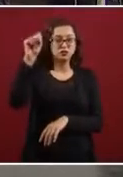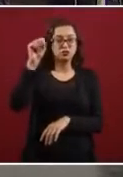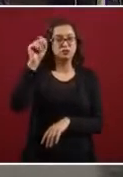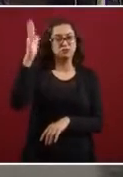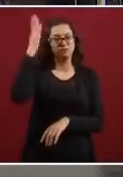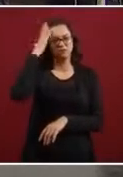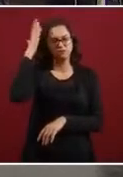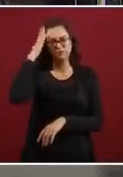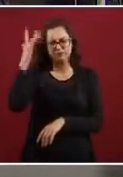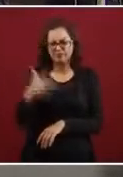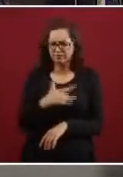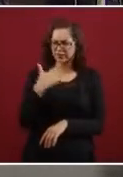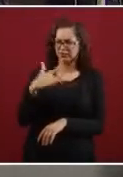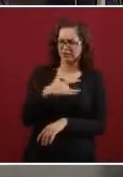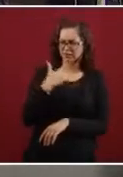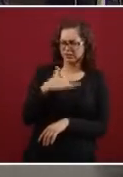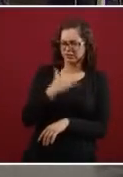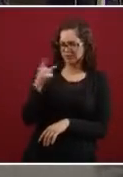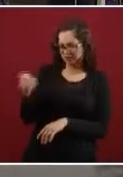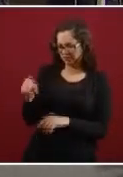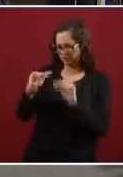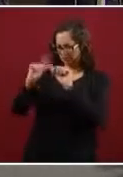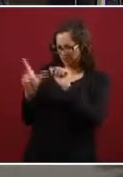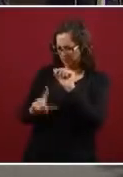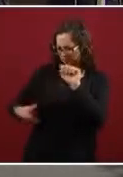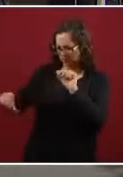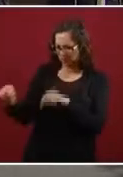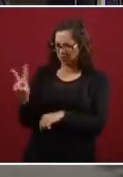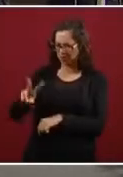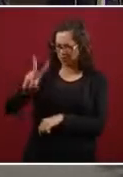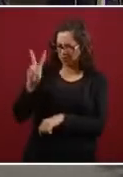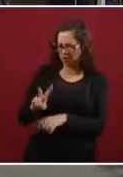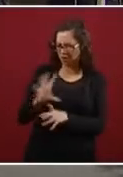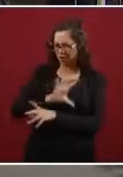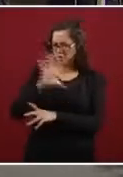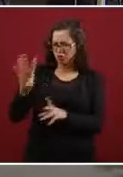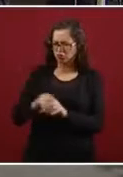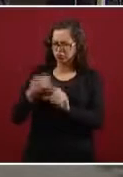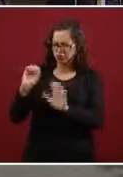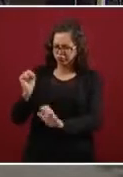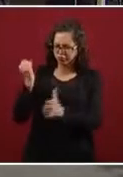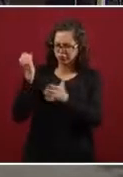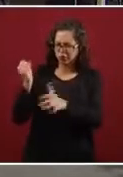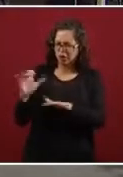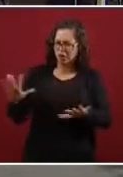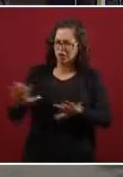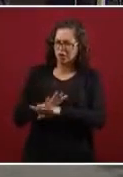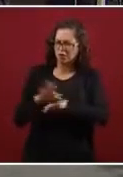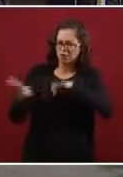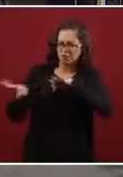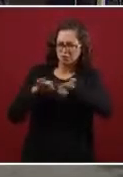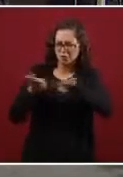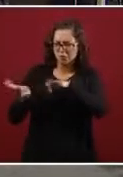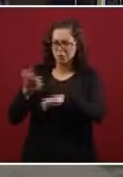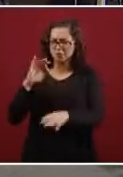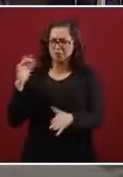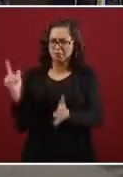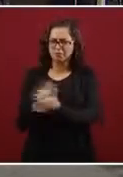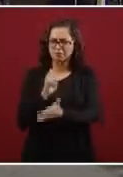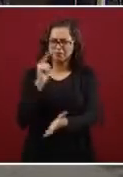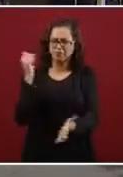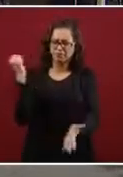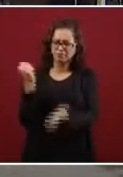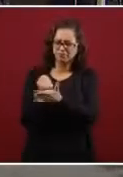estaba comprometiendo suficientes recursos para llevar a cabo la ambiciosa reforma laboral aprobada por nuestra